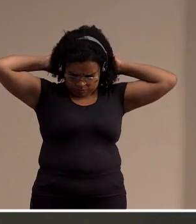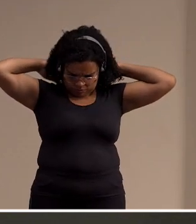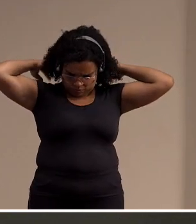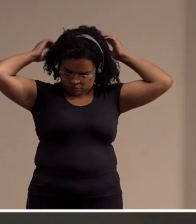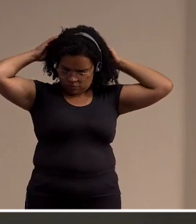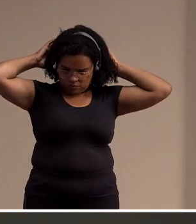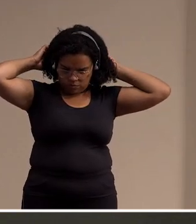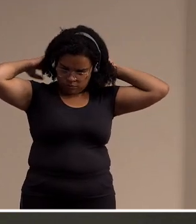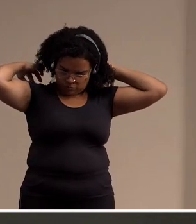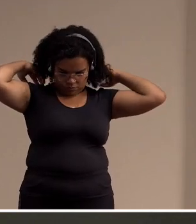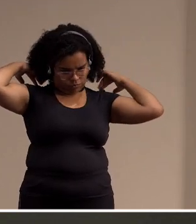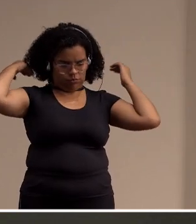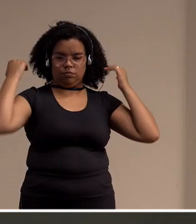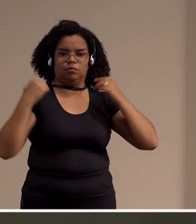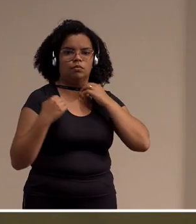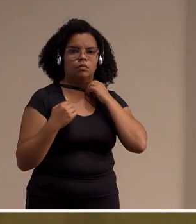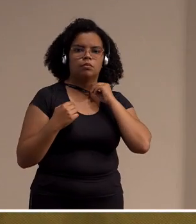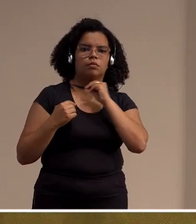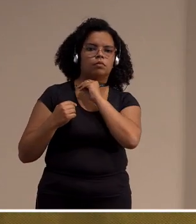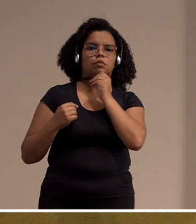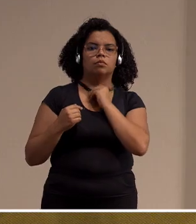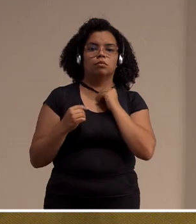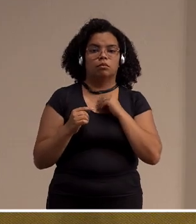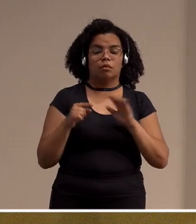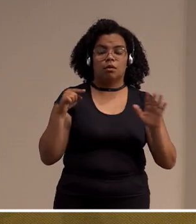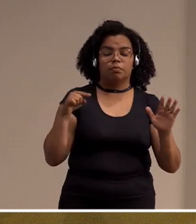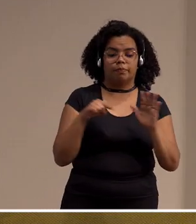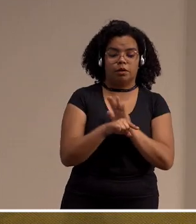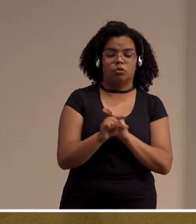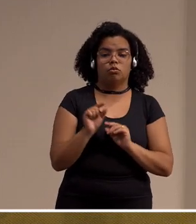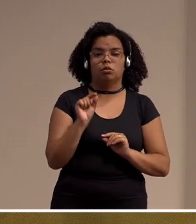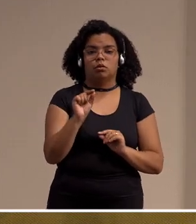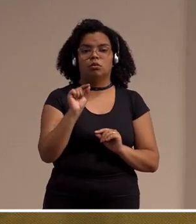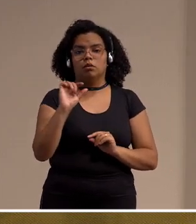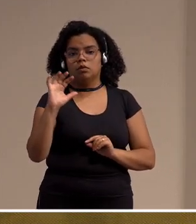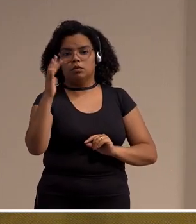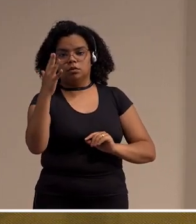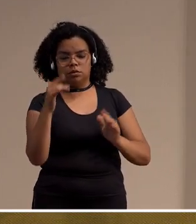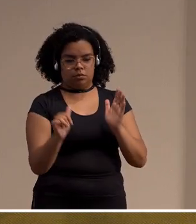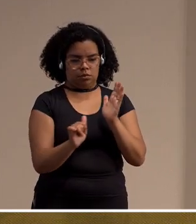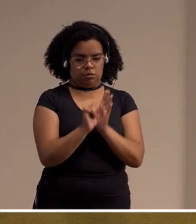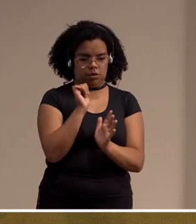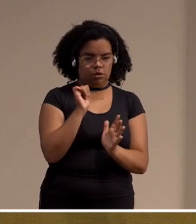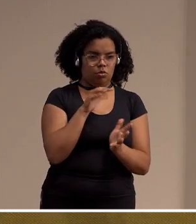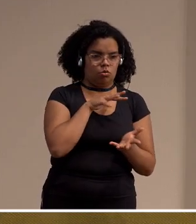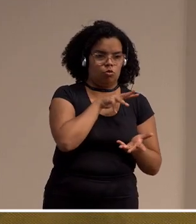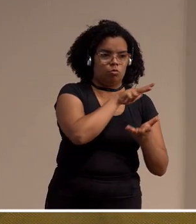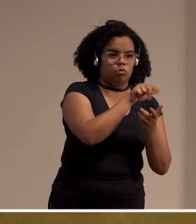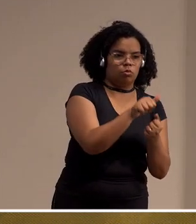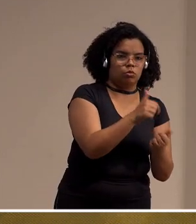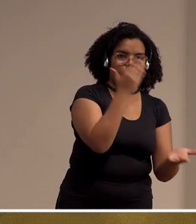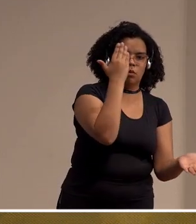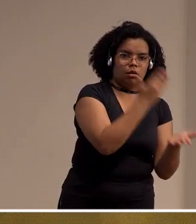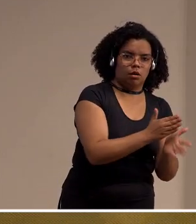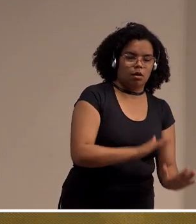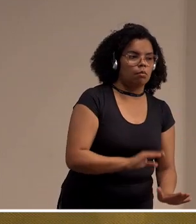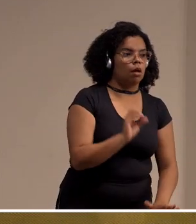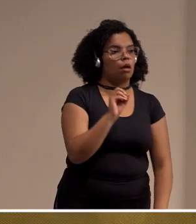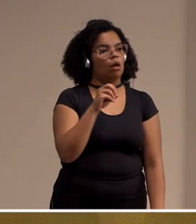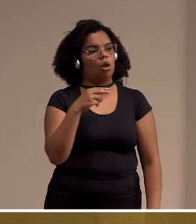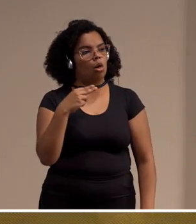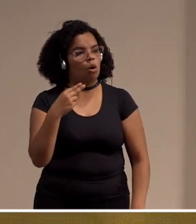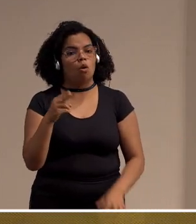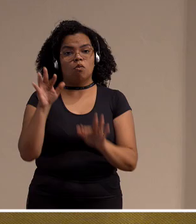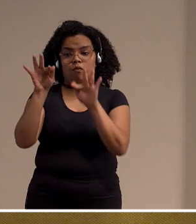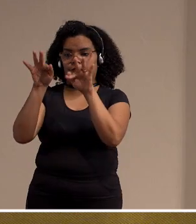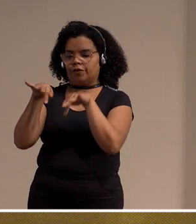que o fin de capitalismo. En un momento de fin del mundo, capitalismo ya seguía operando. Y ese también hallo que es